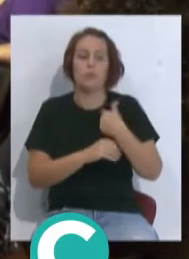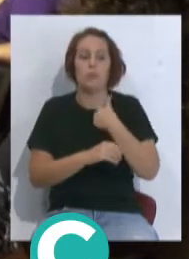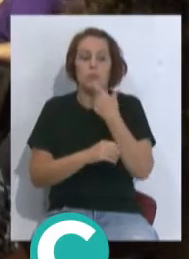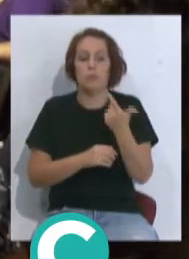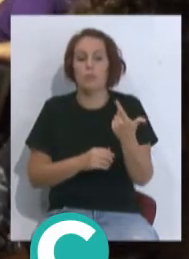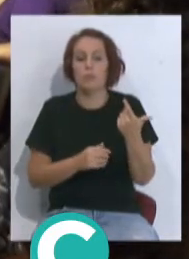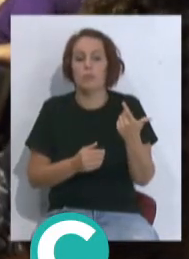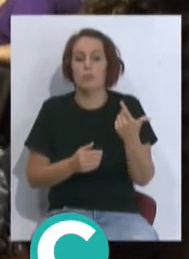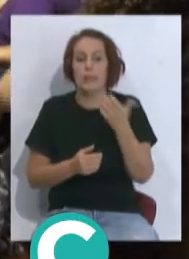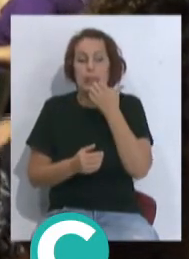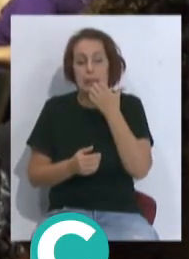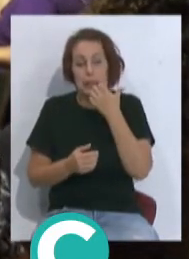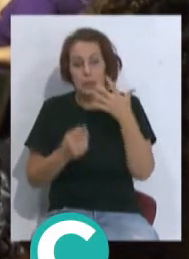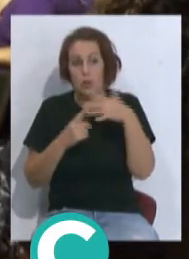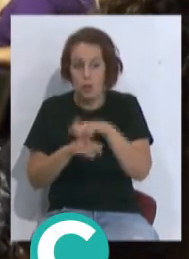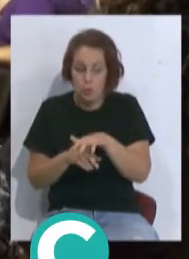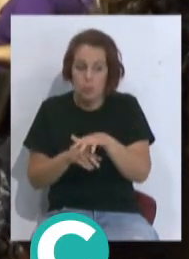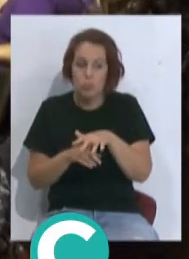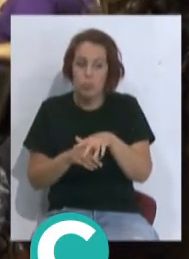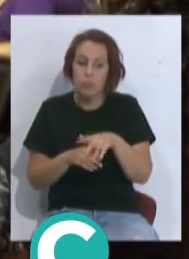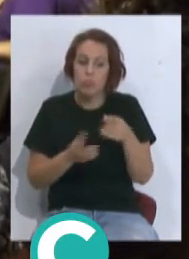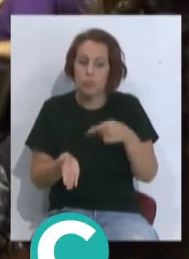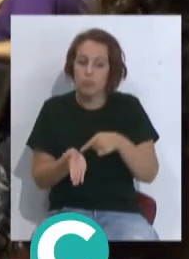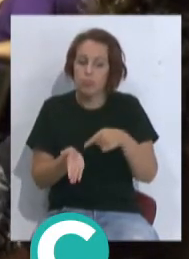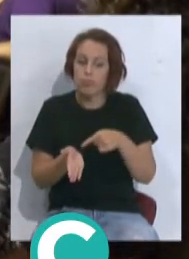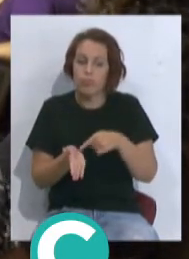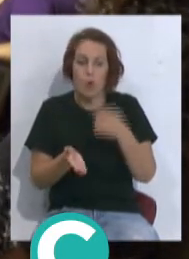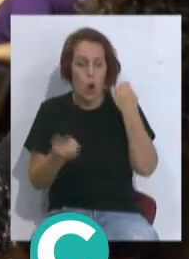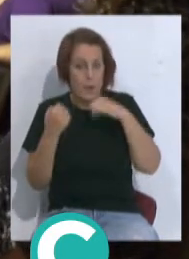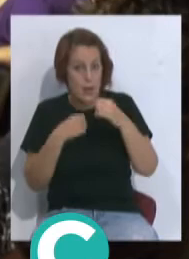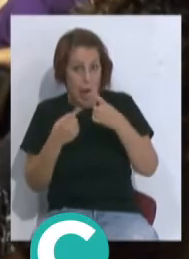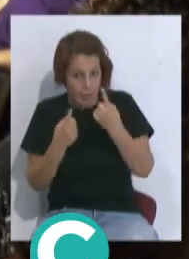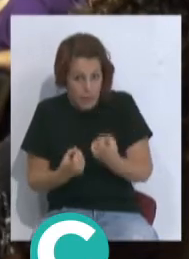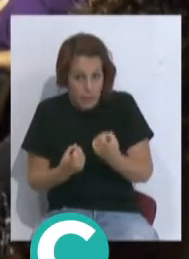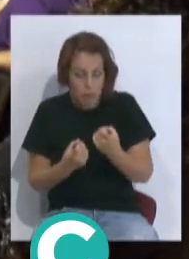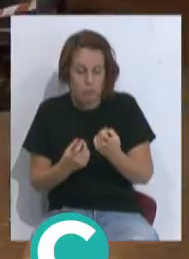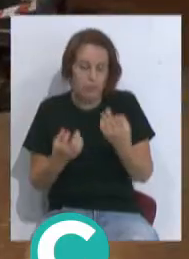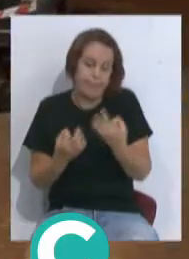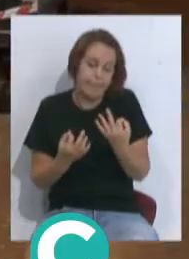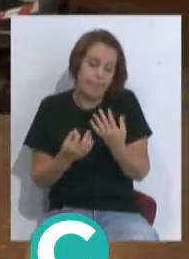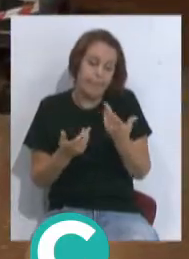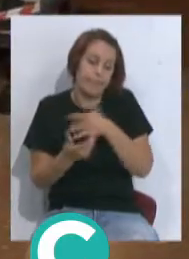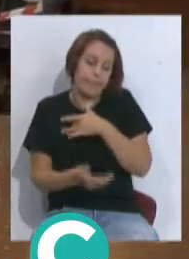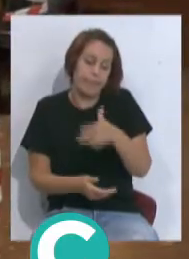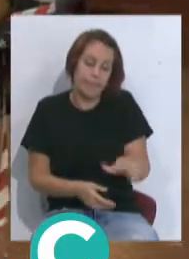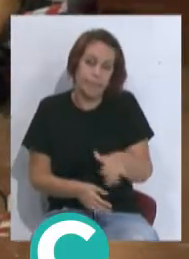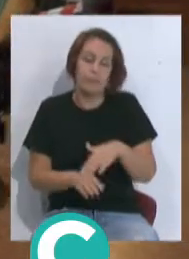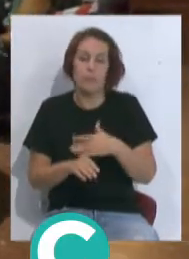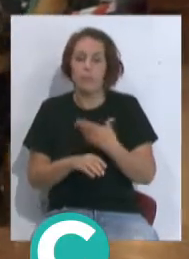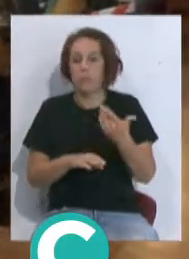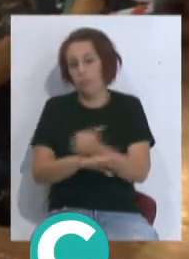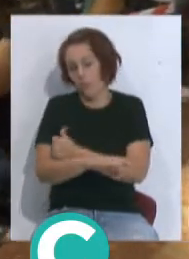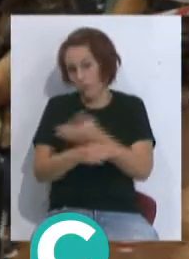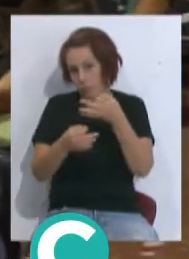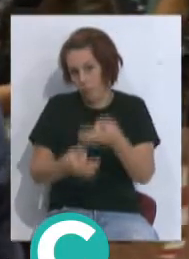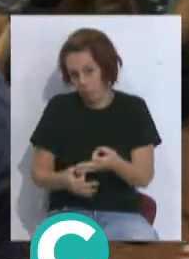que si las circunstancias exigen algún tipo de dispositivo, pues se tendrá que habilitar en aras de la seguridad